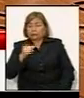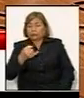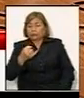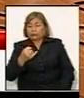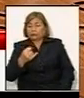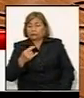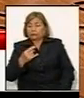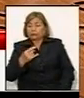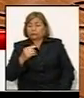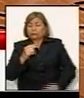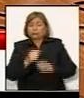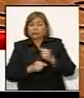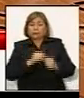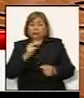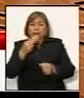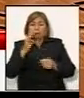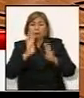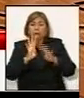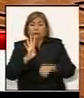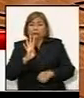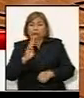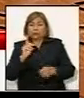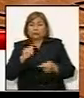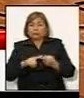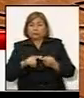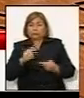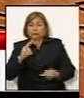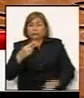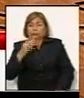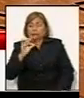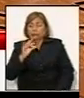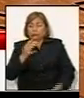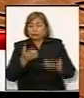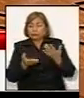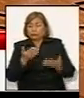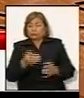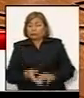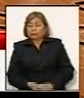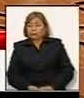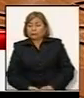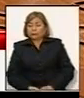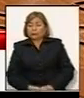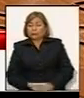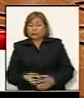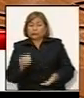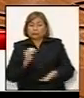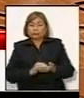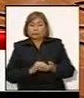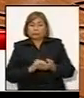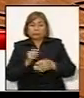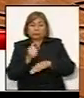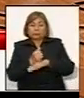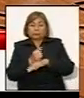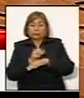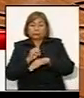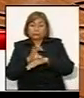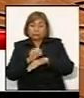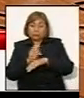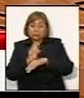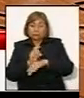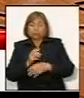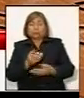desde el año 2004 hasta el año 2008 aproximadamente además he sido consultora para